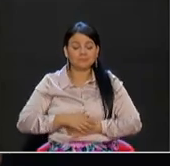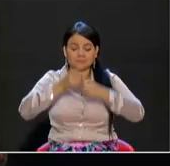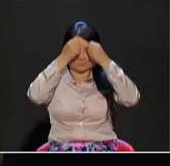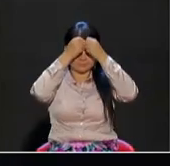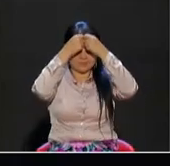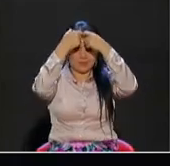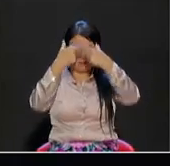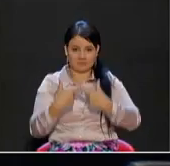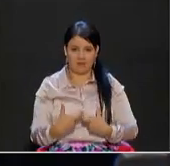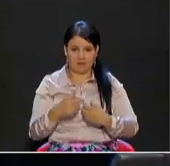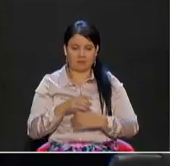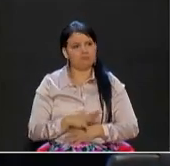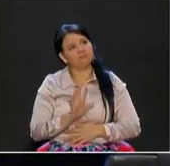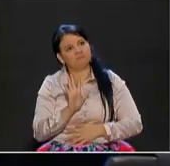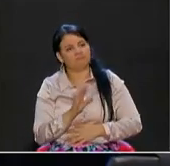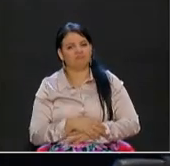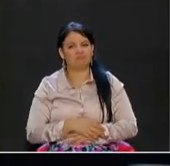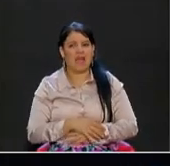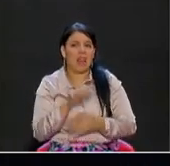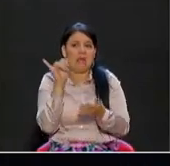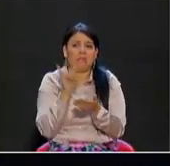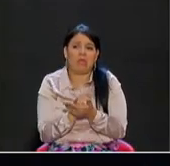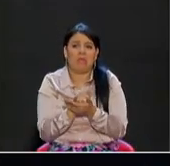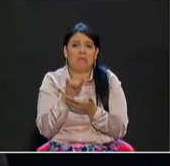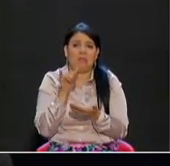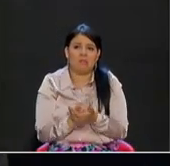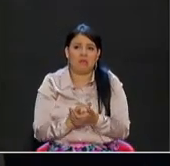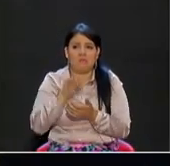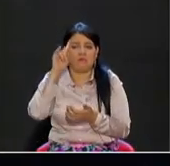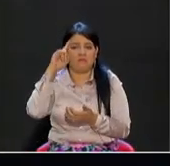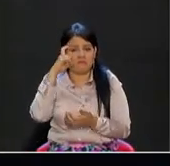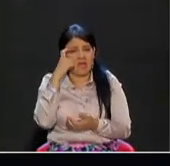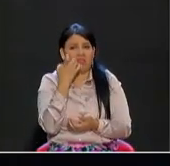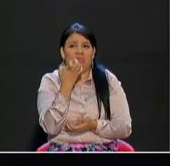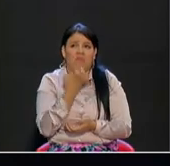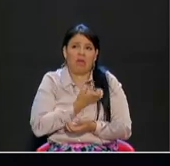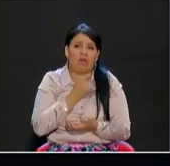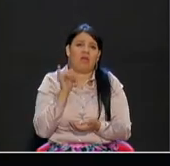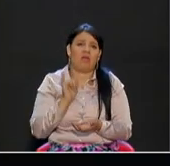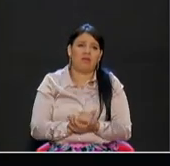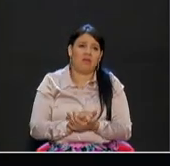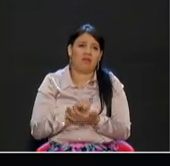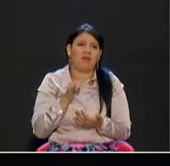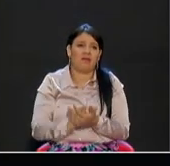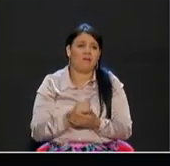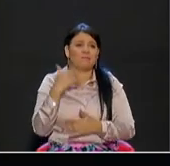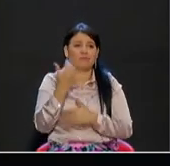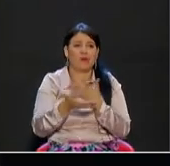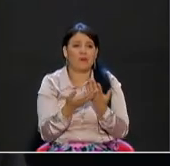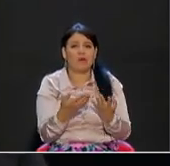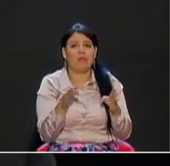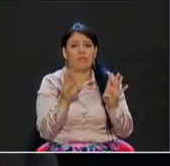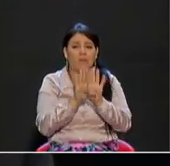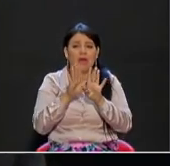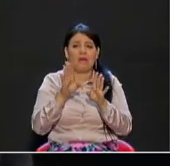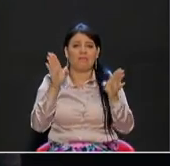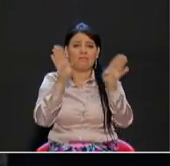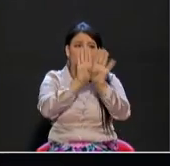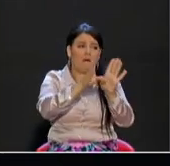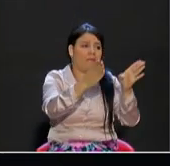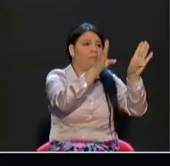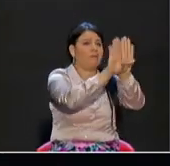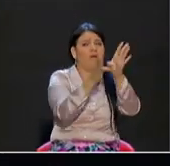en las mismas empieza a cerrar todos los espacios oportunidades garantías y derechos empieza a el